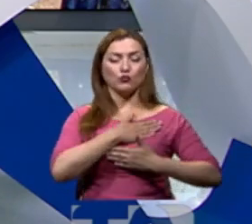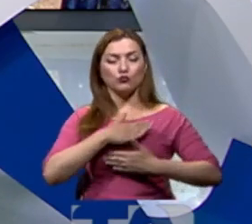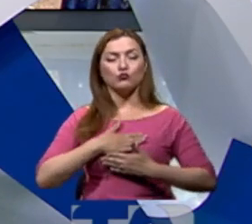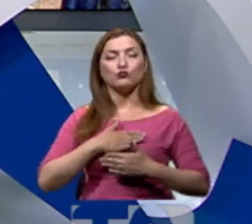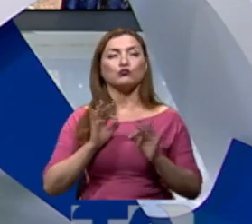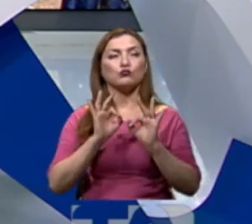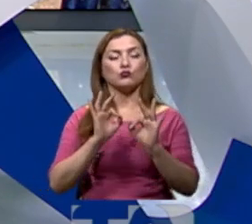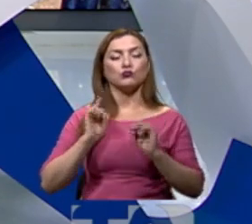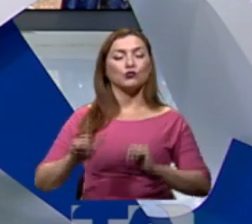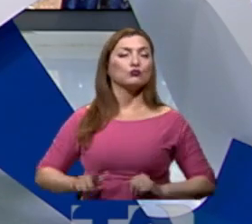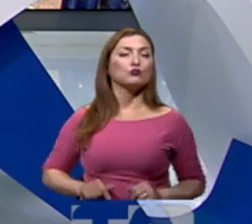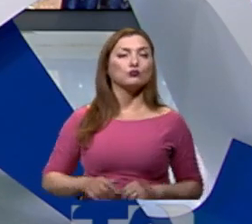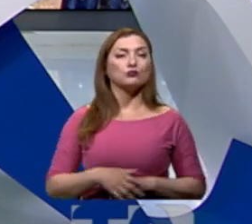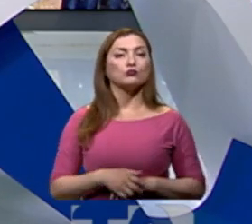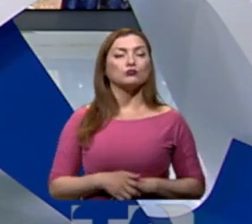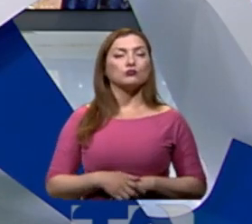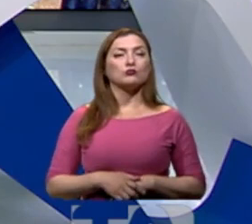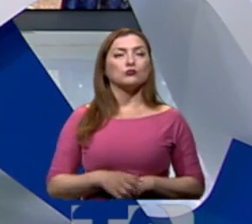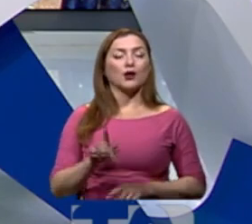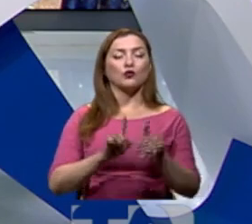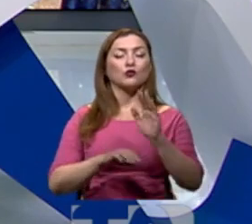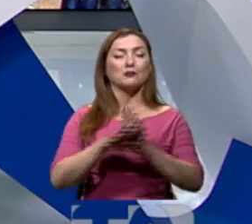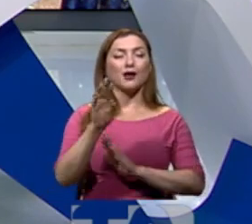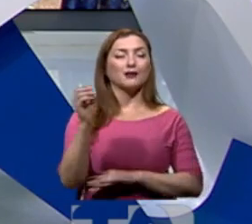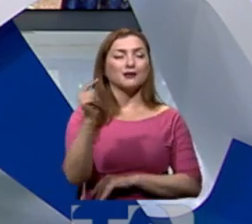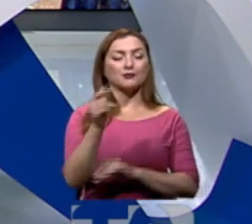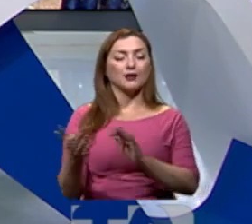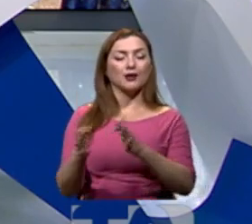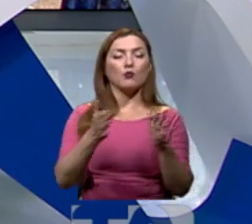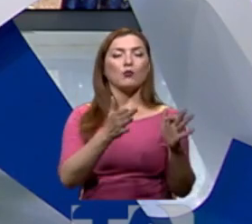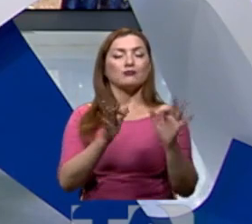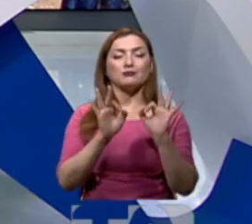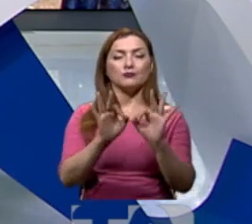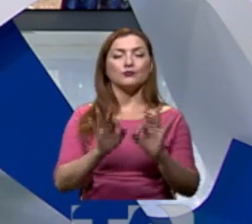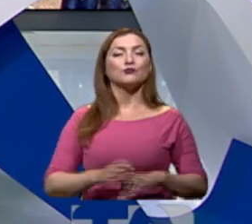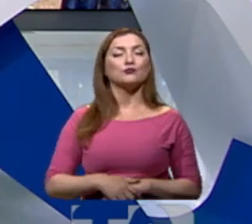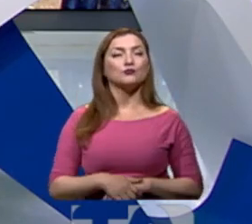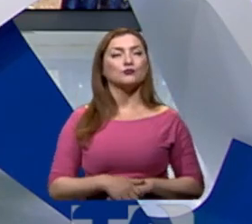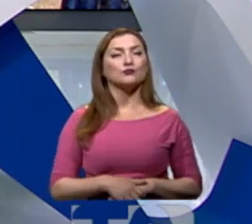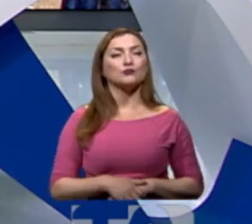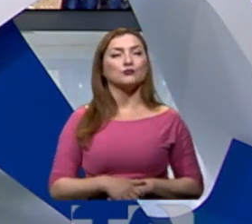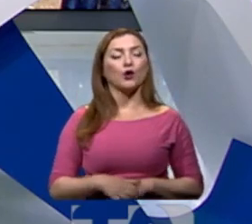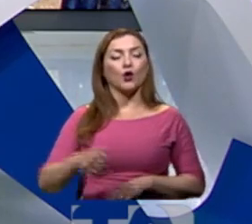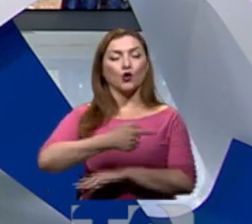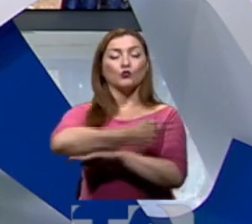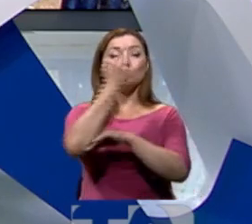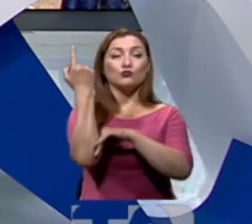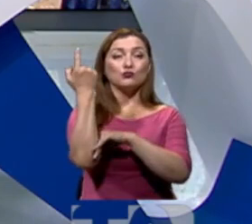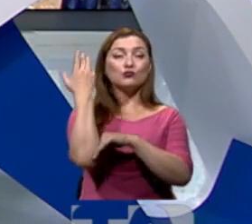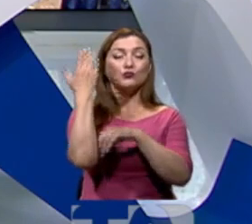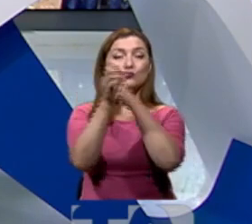estar saludable. Y mientras más rápido se diagnostica, el tratamiento es mucho más efectivo. Exacto. Y un día como hoy,